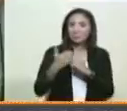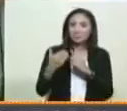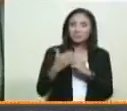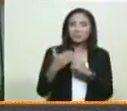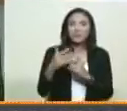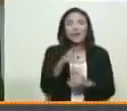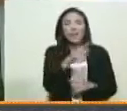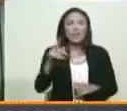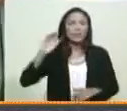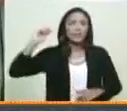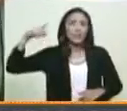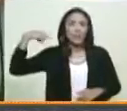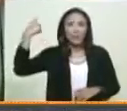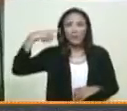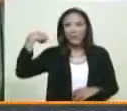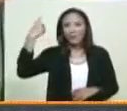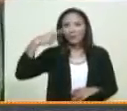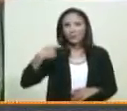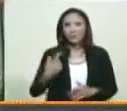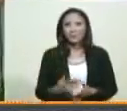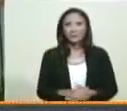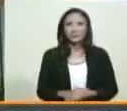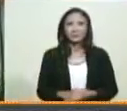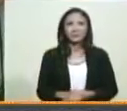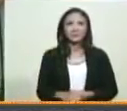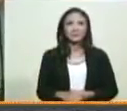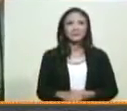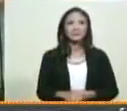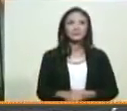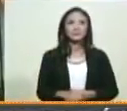están locos, locos, locos.